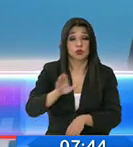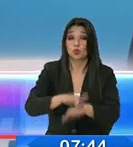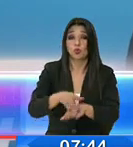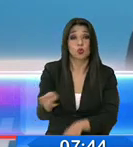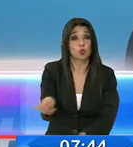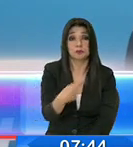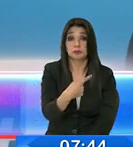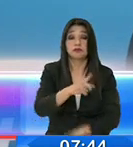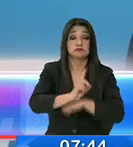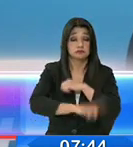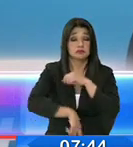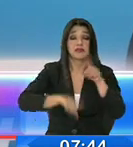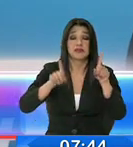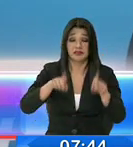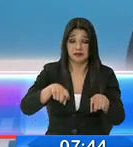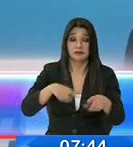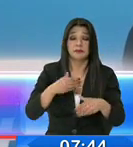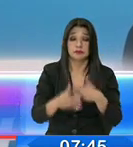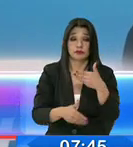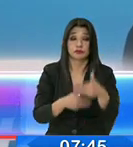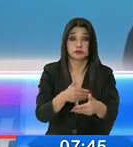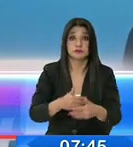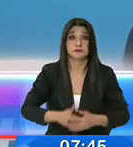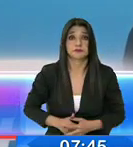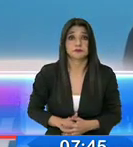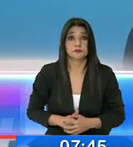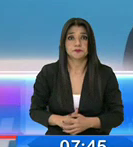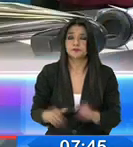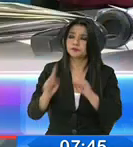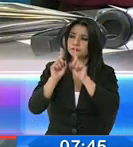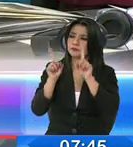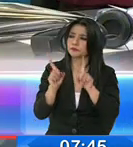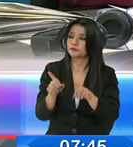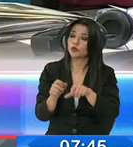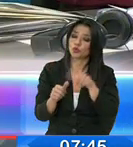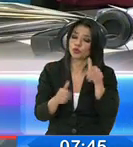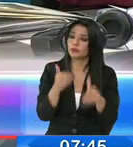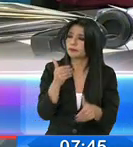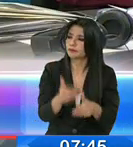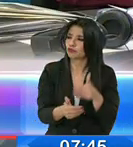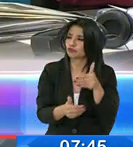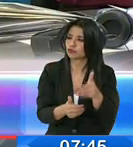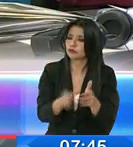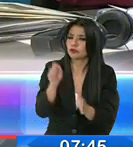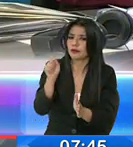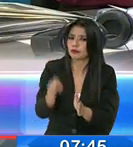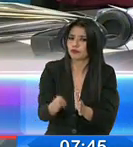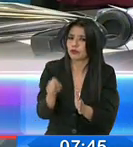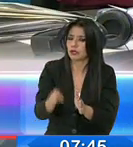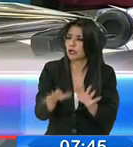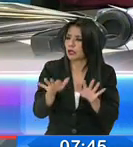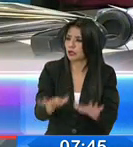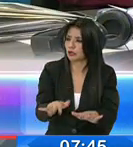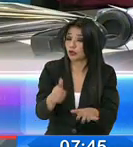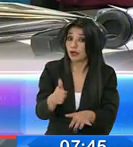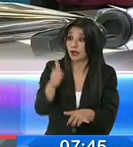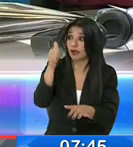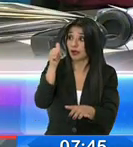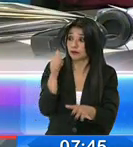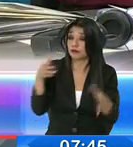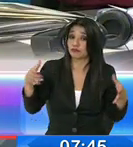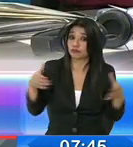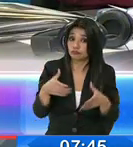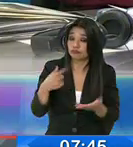a los procesados en este caso otro de los procesos en los que ha estado activo la procuradora general del estado ayer se instaló la